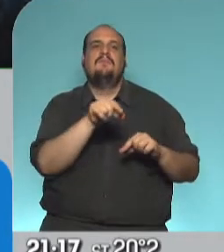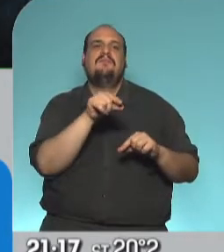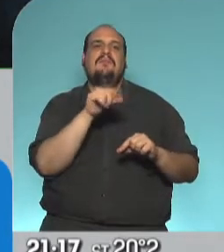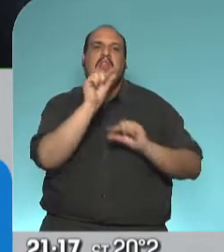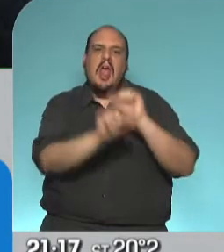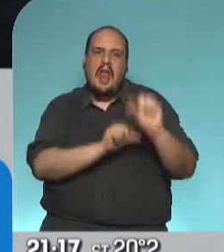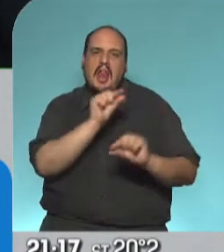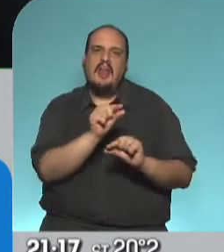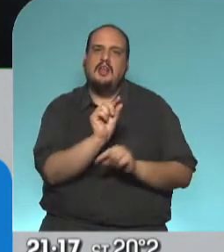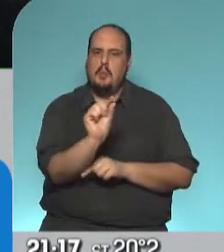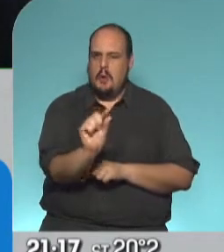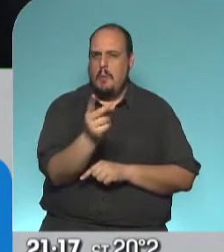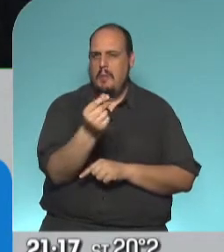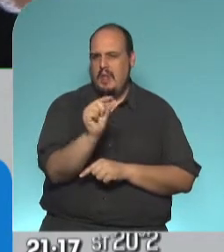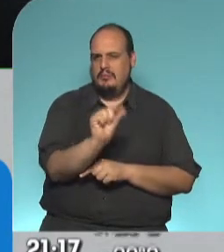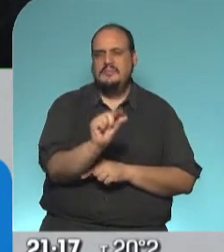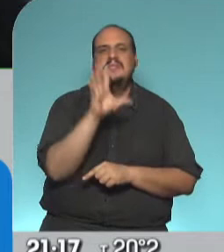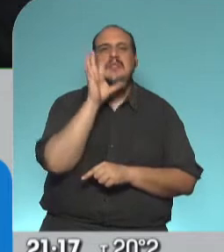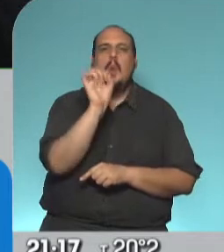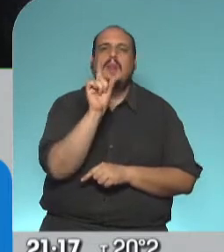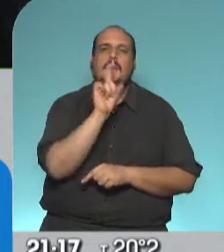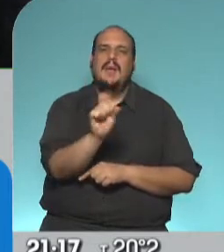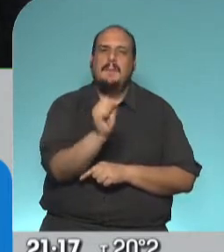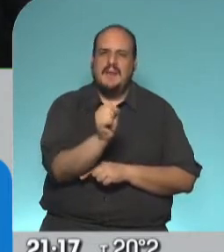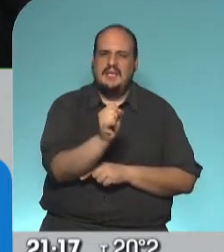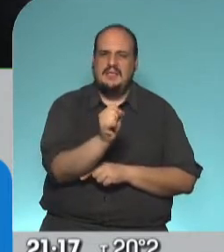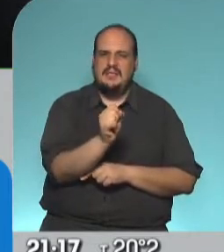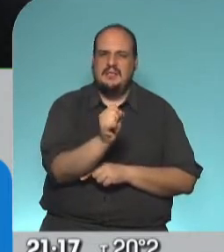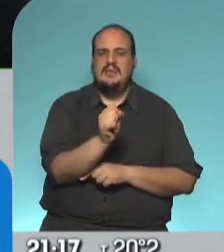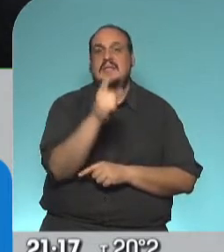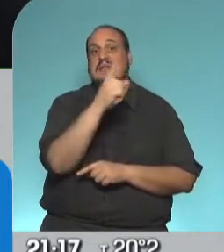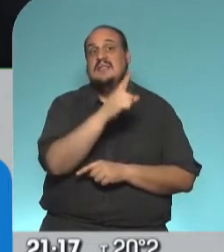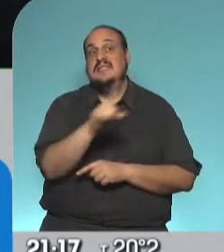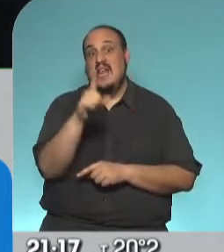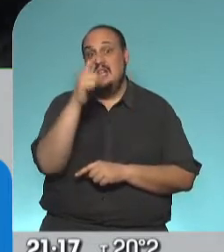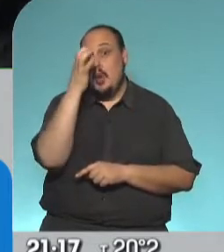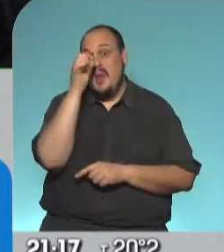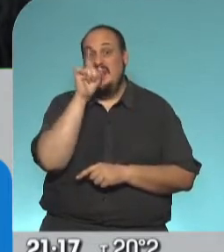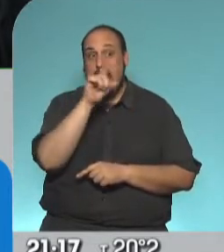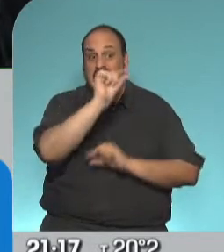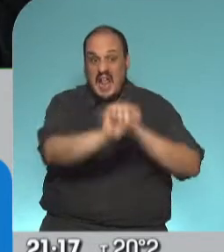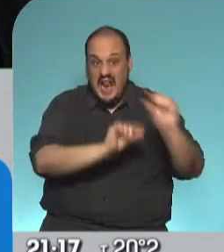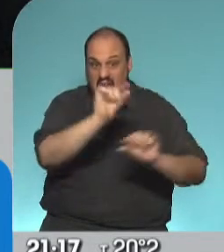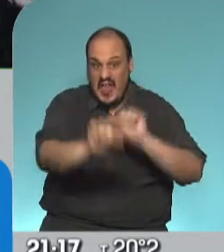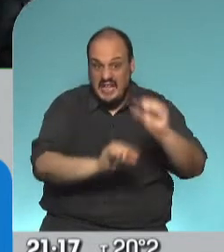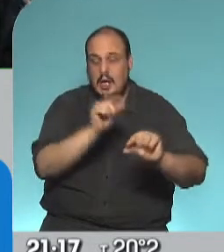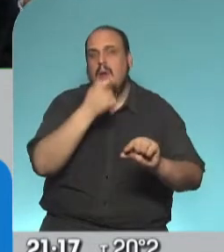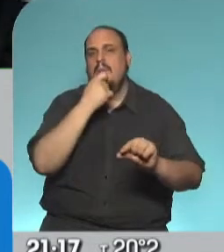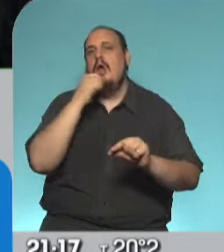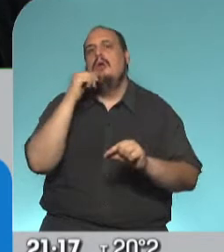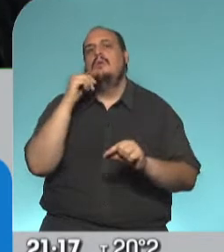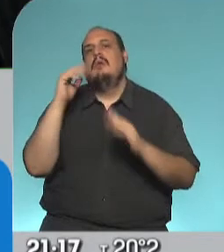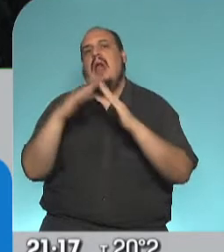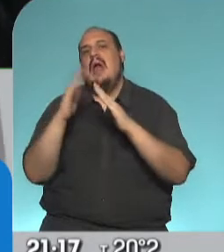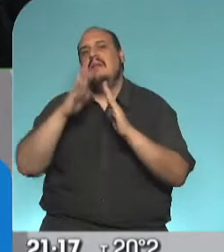que es una porción pequeña, 50.000 pesos, pero son 220.000 créditos para, por ejemplo, pintar un